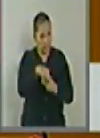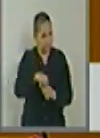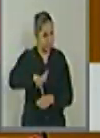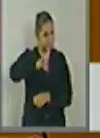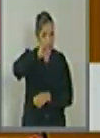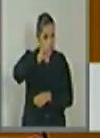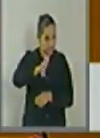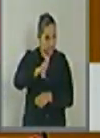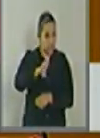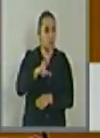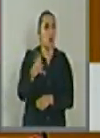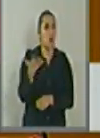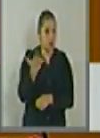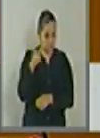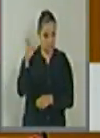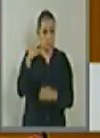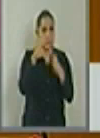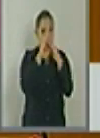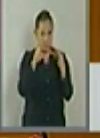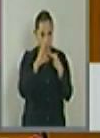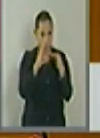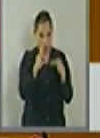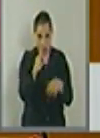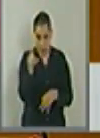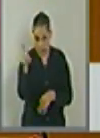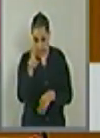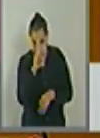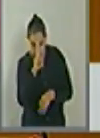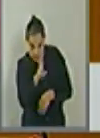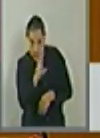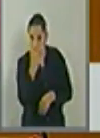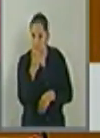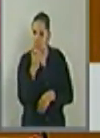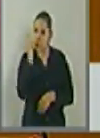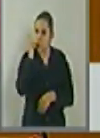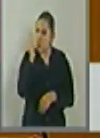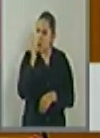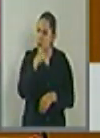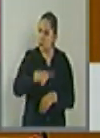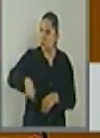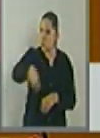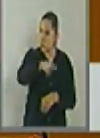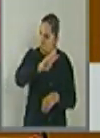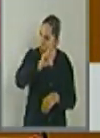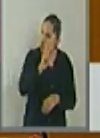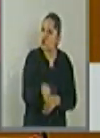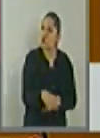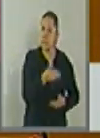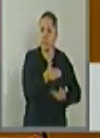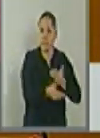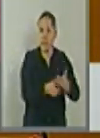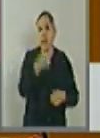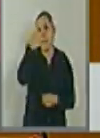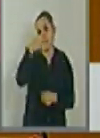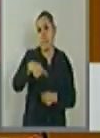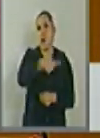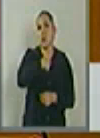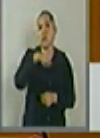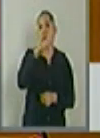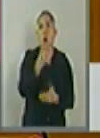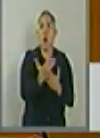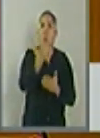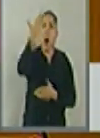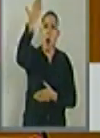alternancia, como decía, estará presente para evitar que tengamos una regresión a los peores momentos de